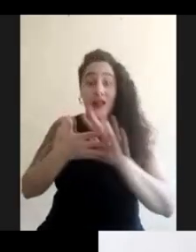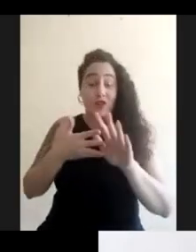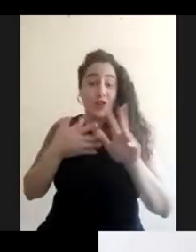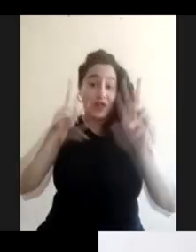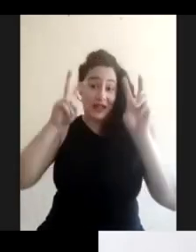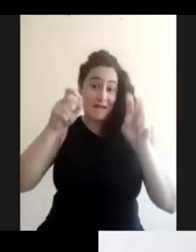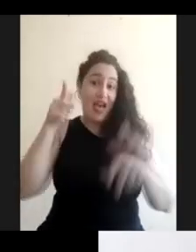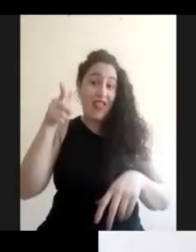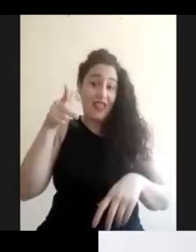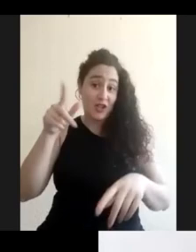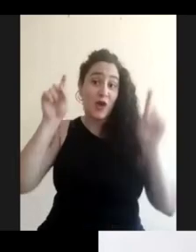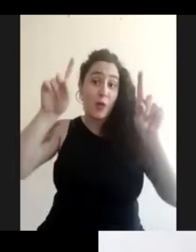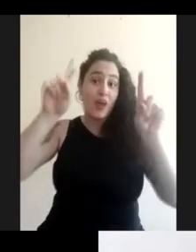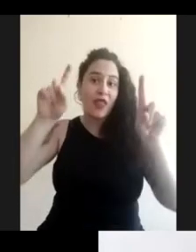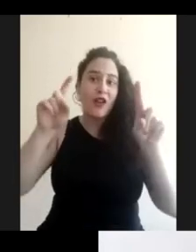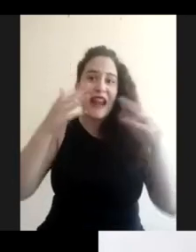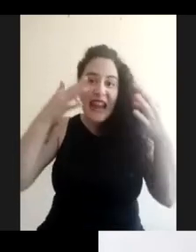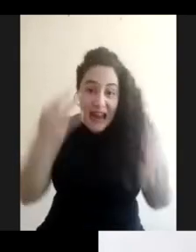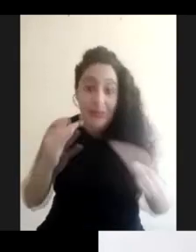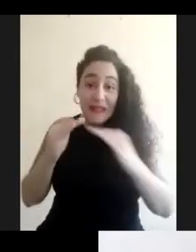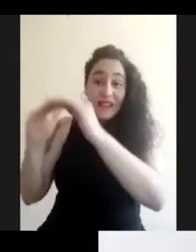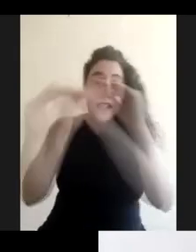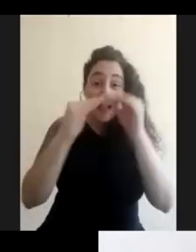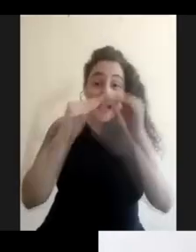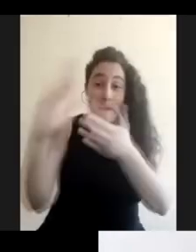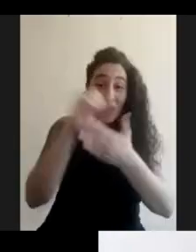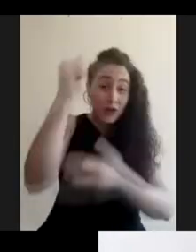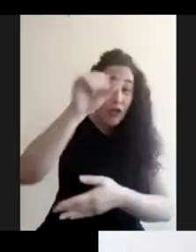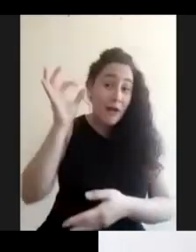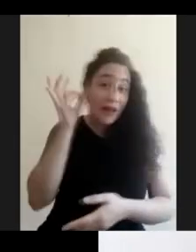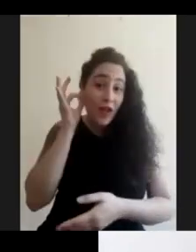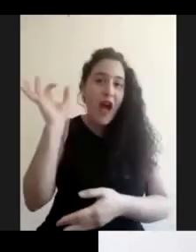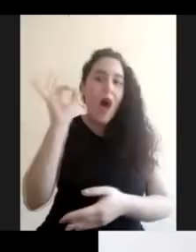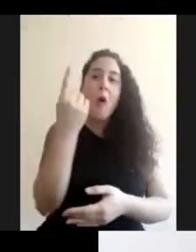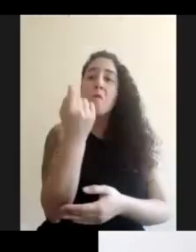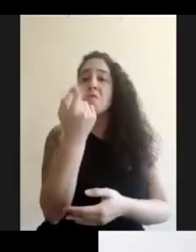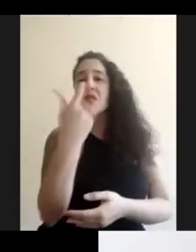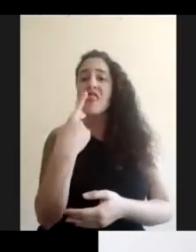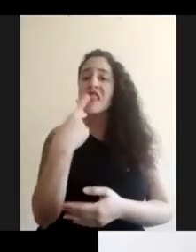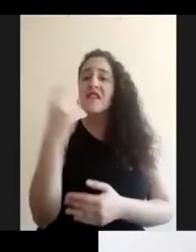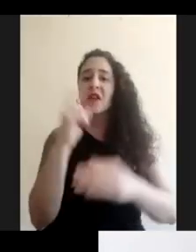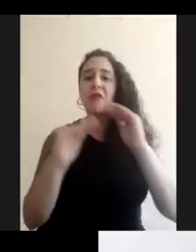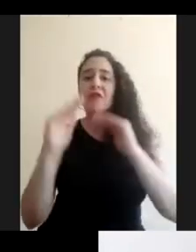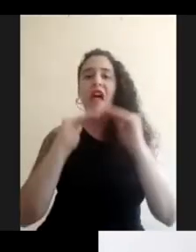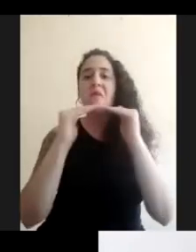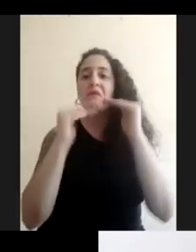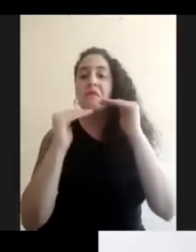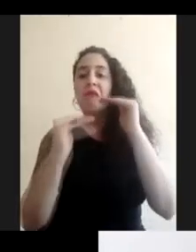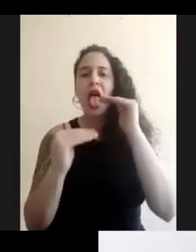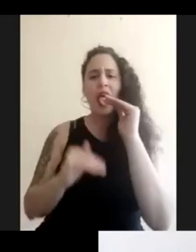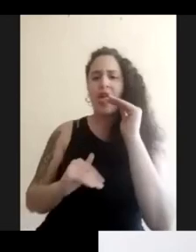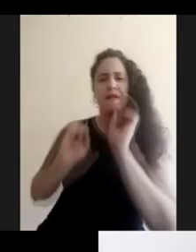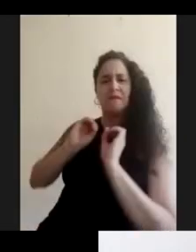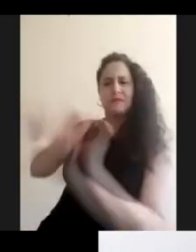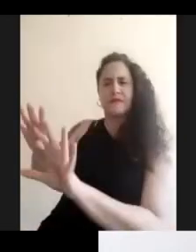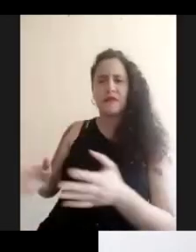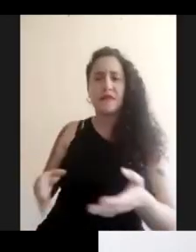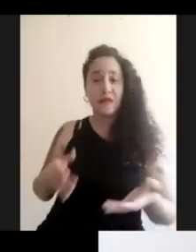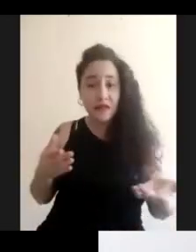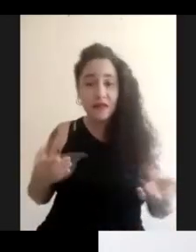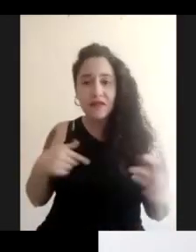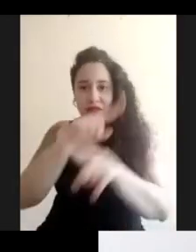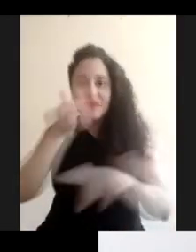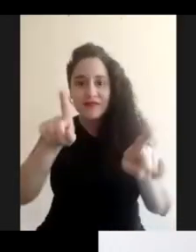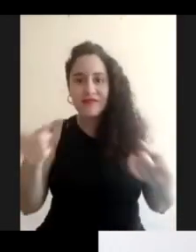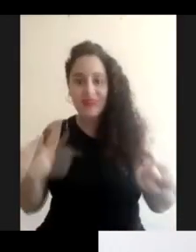derecho a educación para todos y todas o en el momento que hay una pequeña dificultad ya se deja abandonado? Esa es la reflexión que yo me hago.